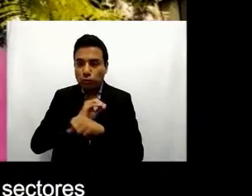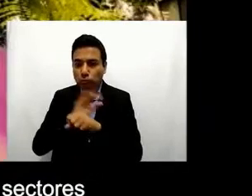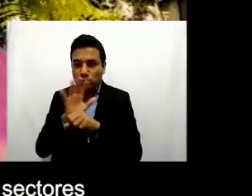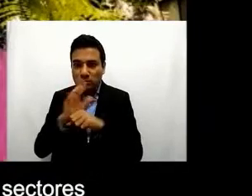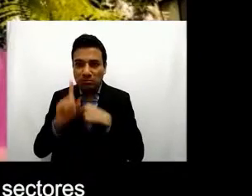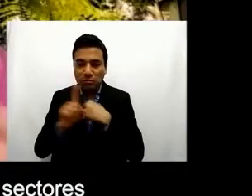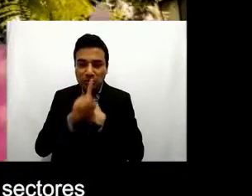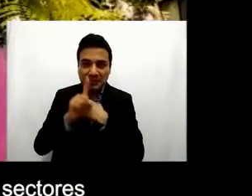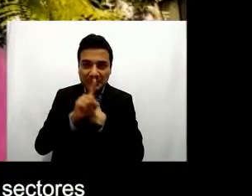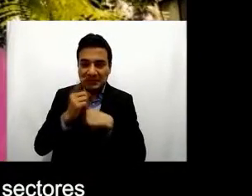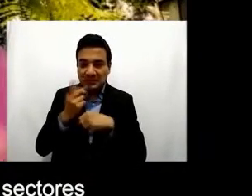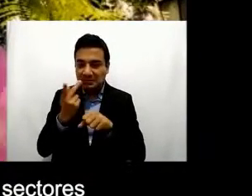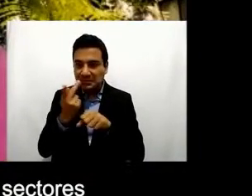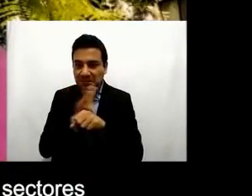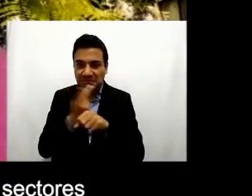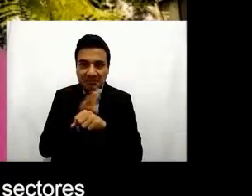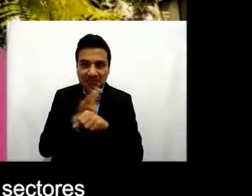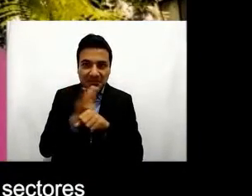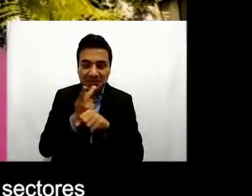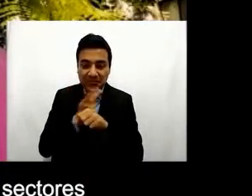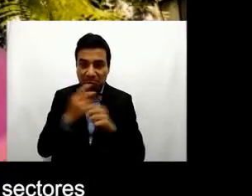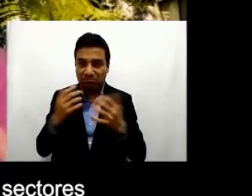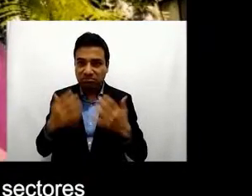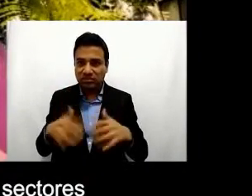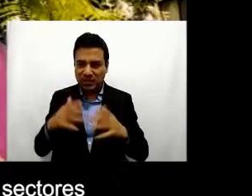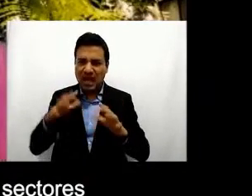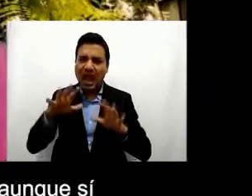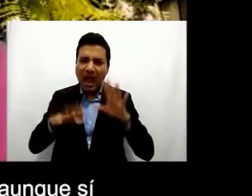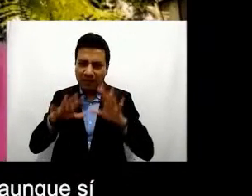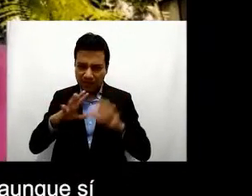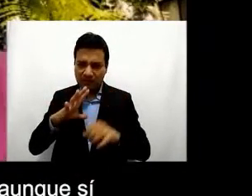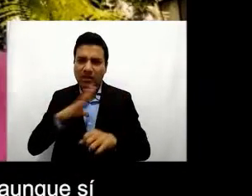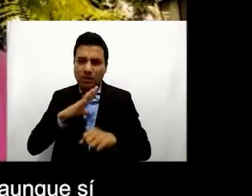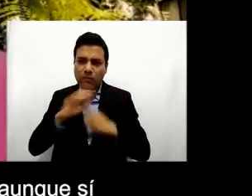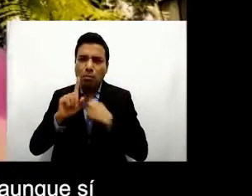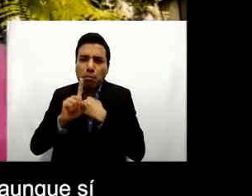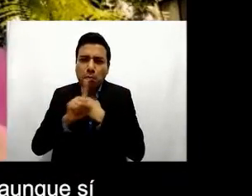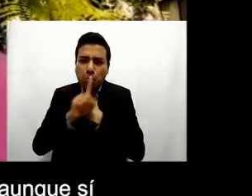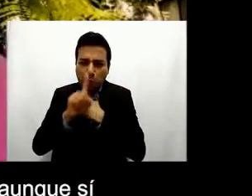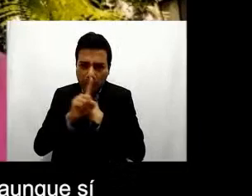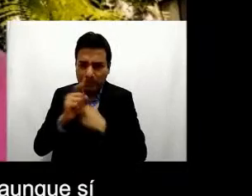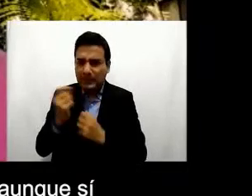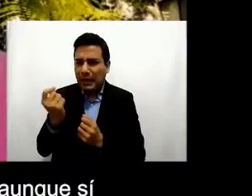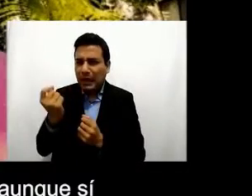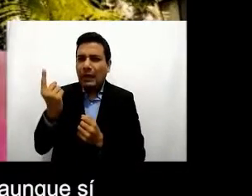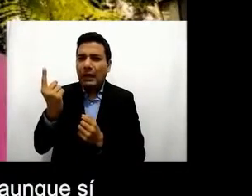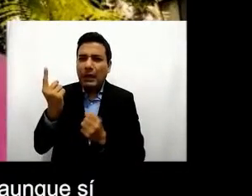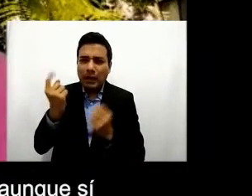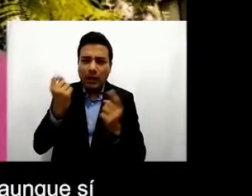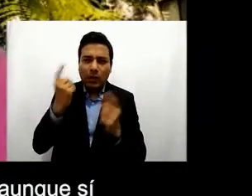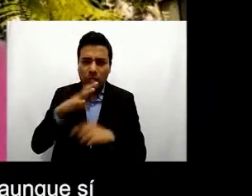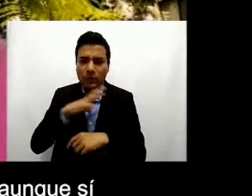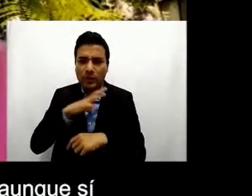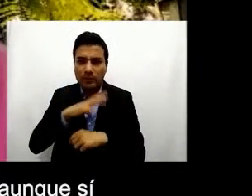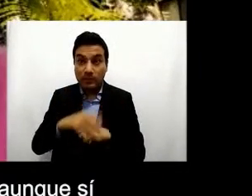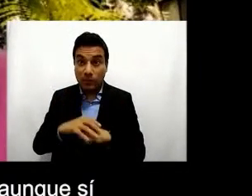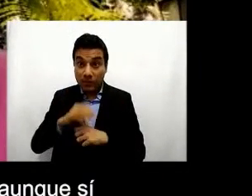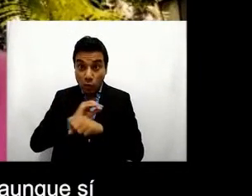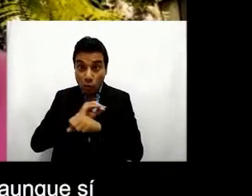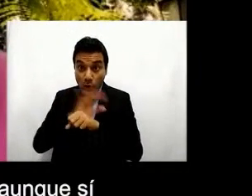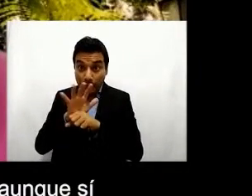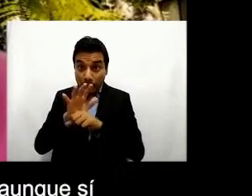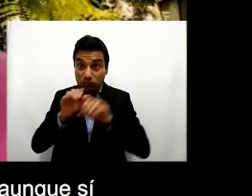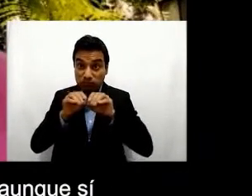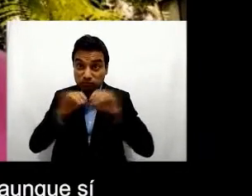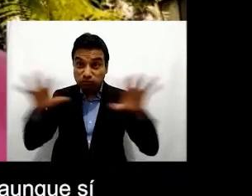que afectan a ciertos sectores, ciertos espacios, ciertas poblaciones, pero en este caso era a todo mundo por parejo, ¿no? Aunque sí había ciertas poblaciones